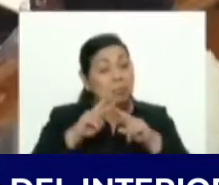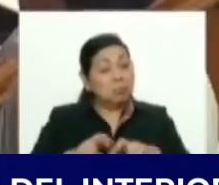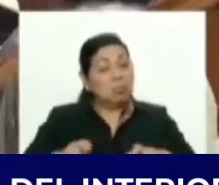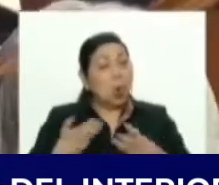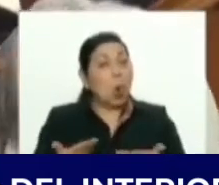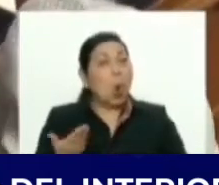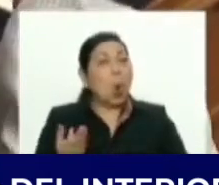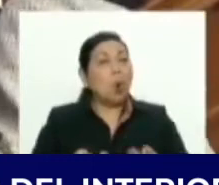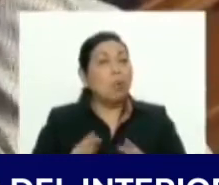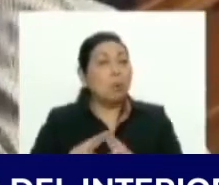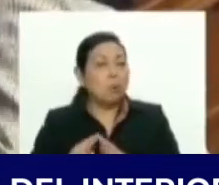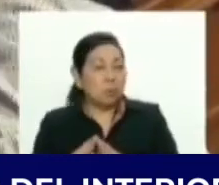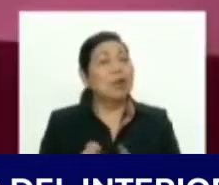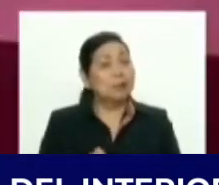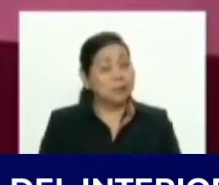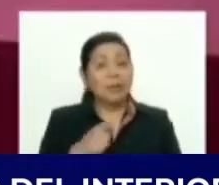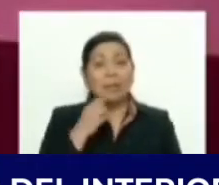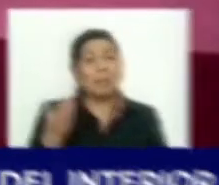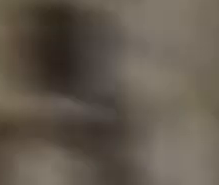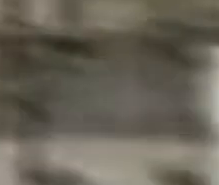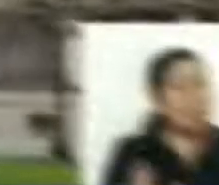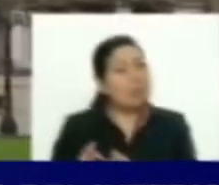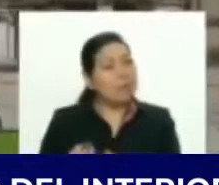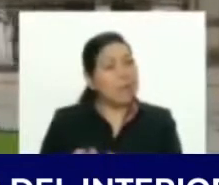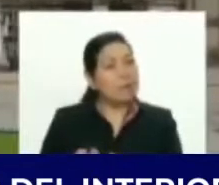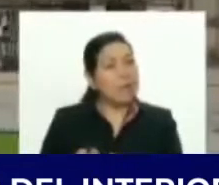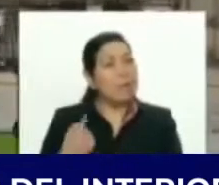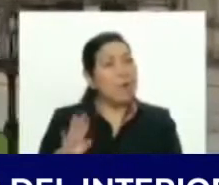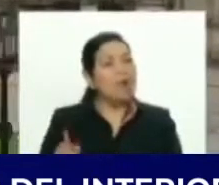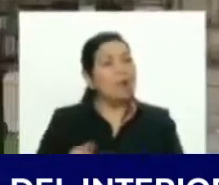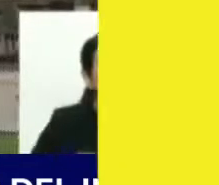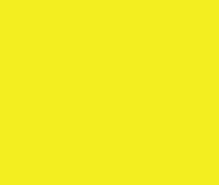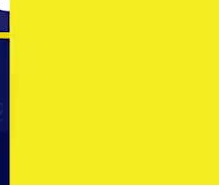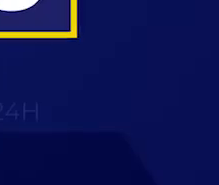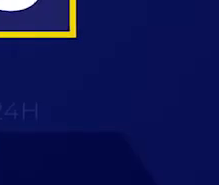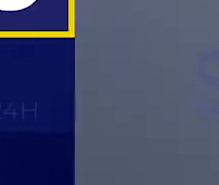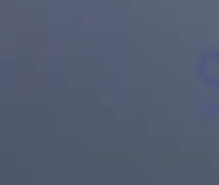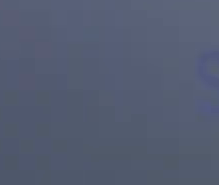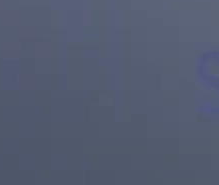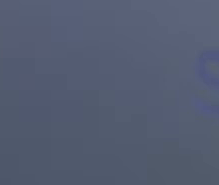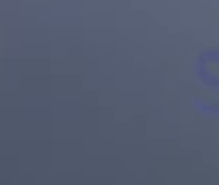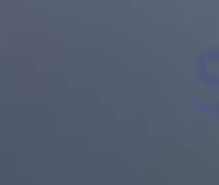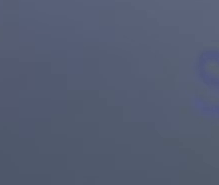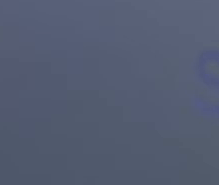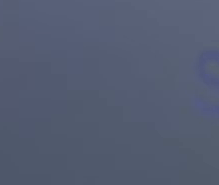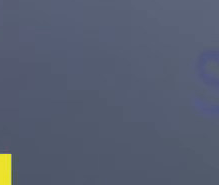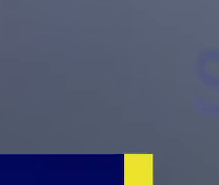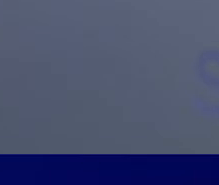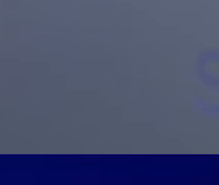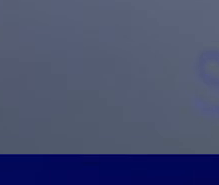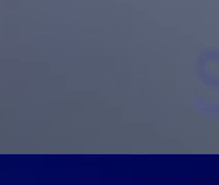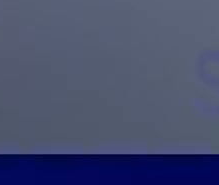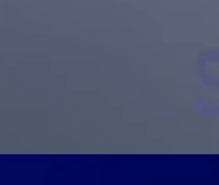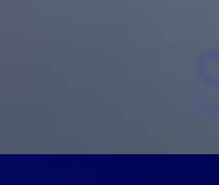investigación sobre una presunta organización criminal familiar presuntamente dirigida desde Palacio de Gobierno. El